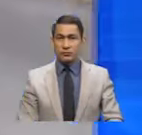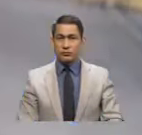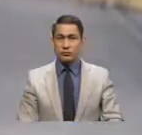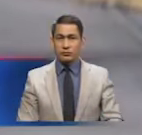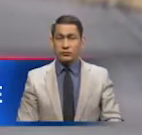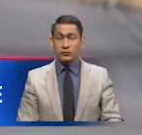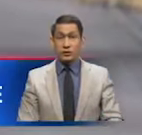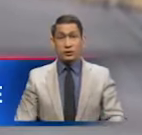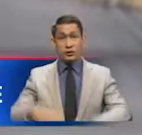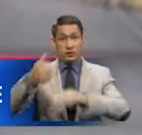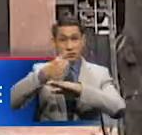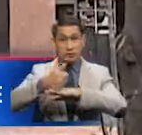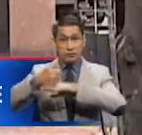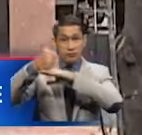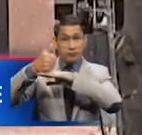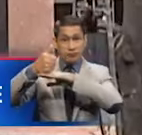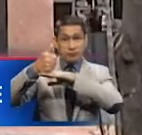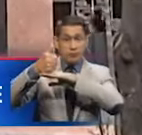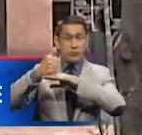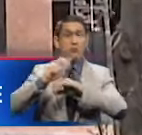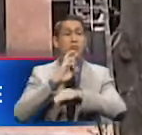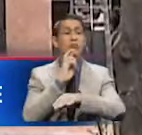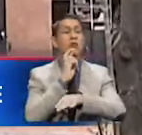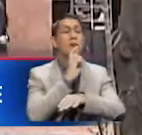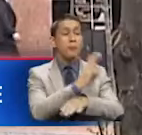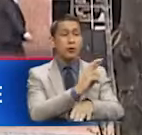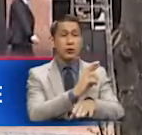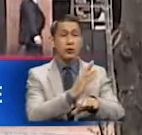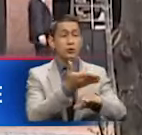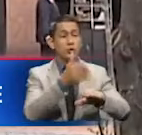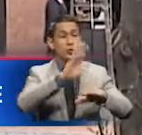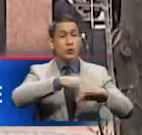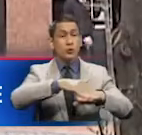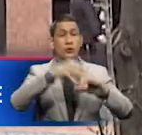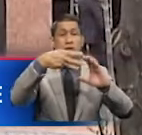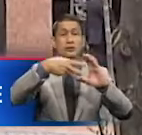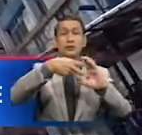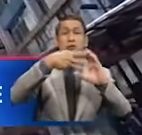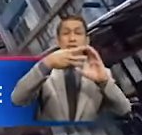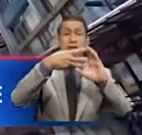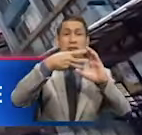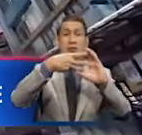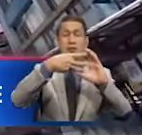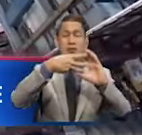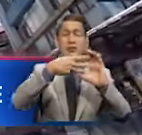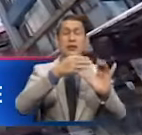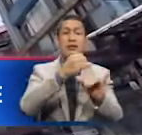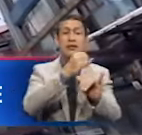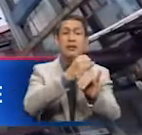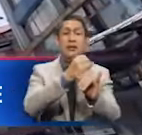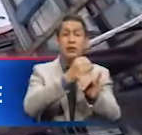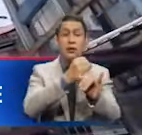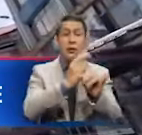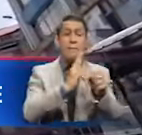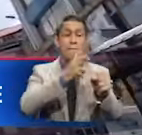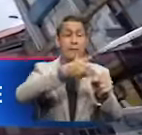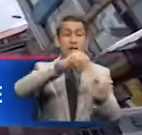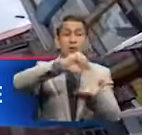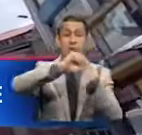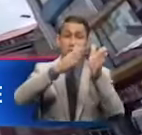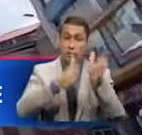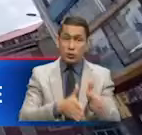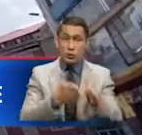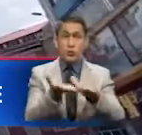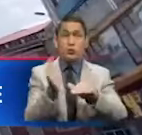La Procuraduría General del Estado respondió a la consulta realizada por el Consejo de Participación Ciudadana y Control Social respecto a